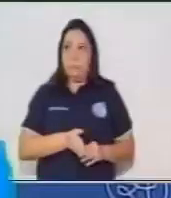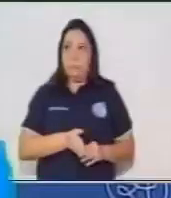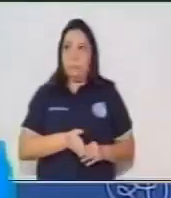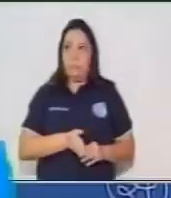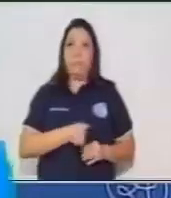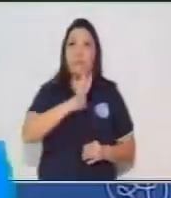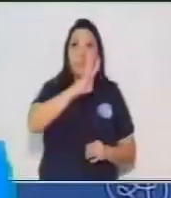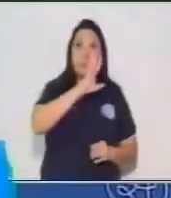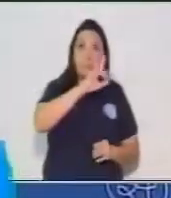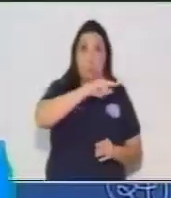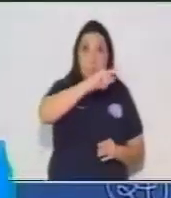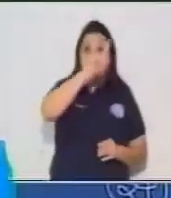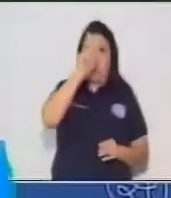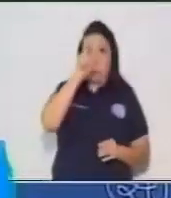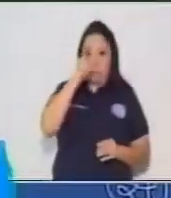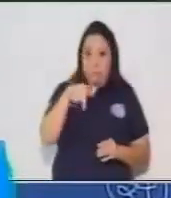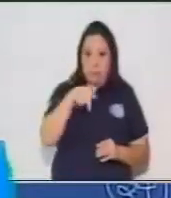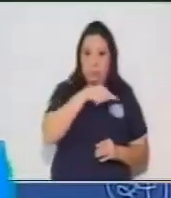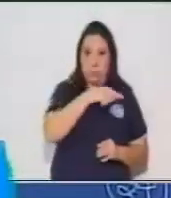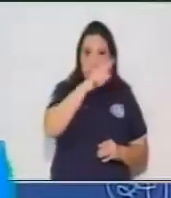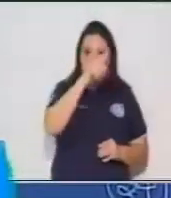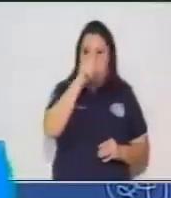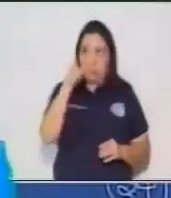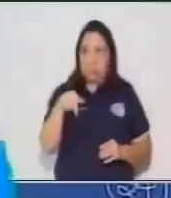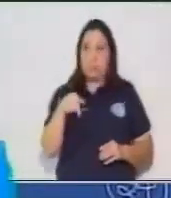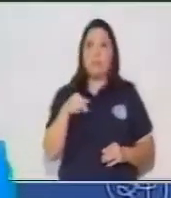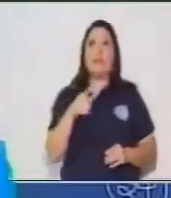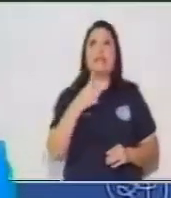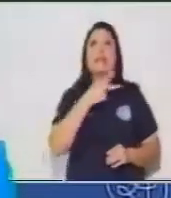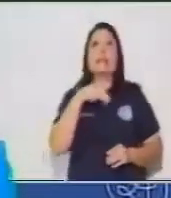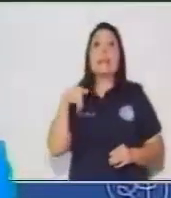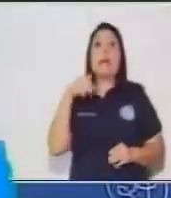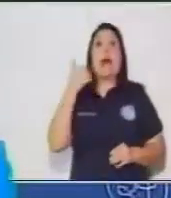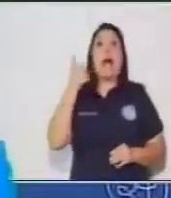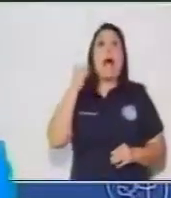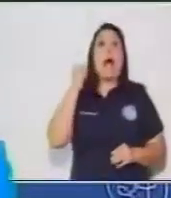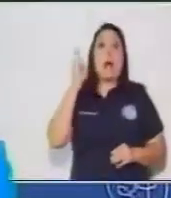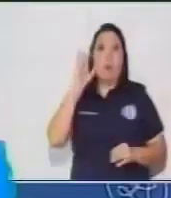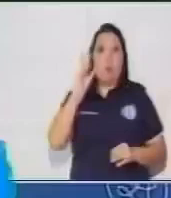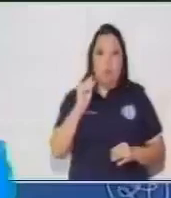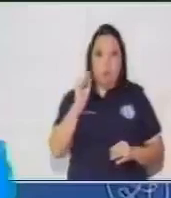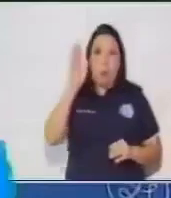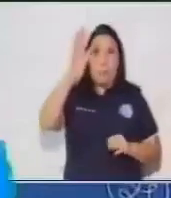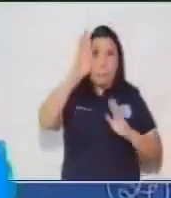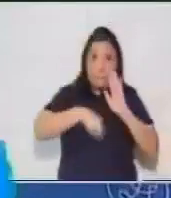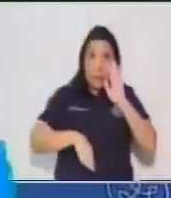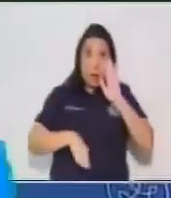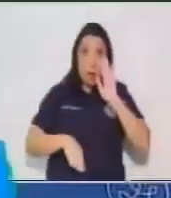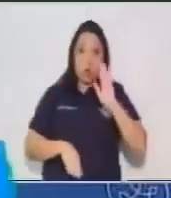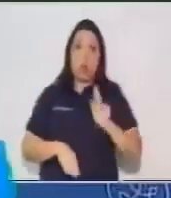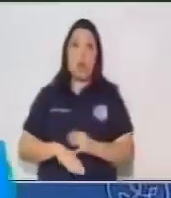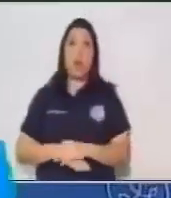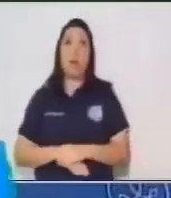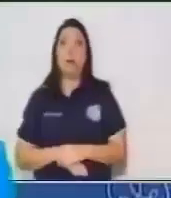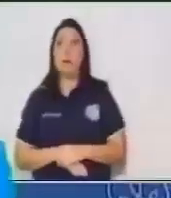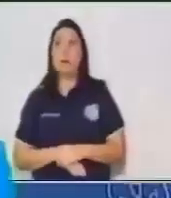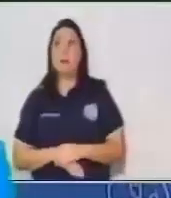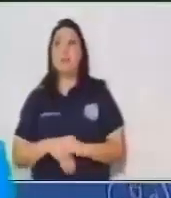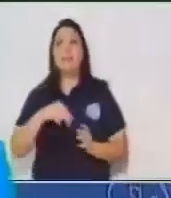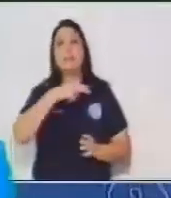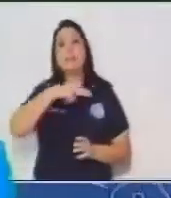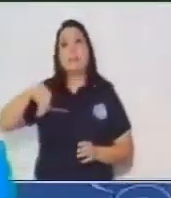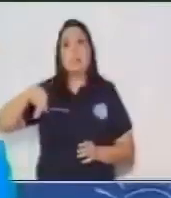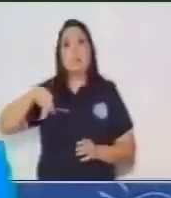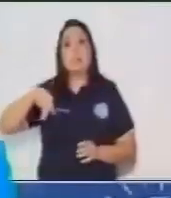está entre estas medidas, se llama agudo. Si es menor de 90 grados, se